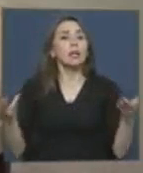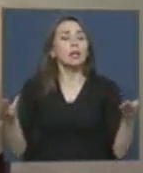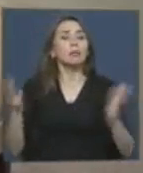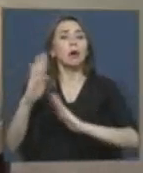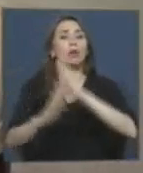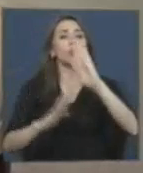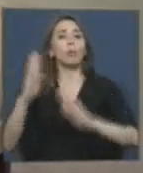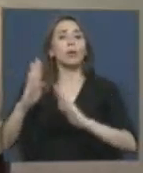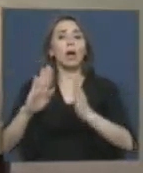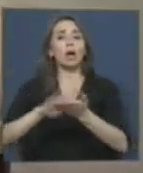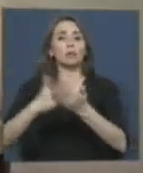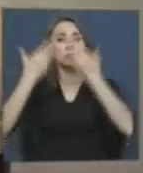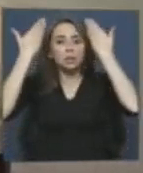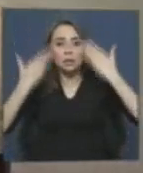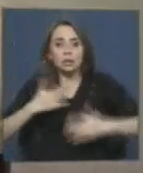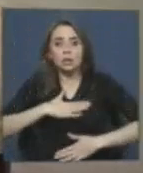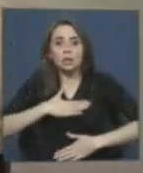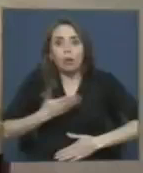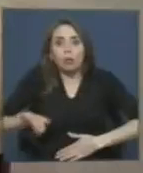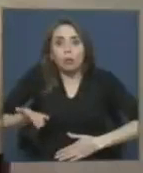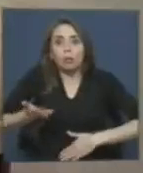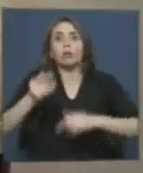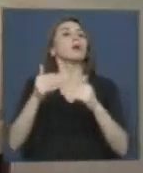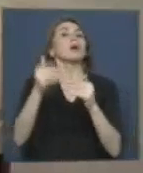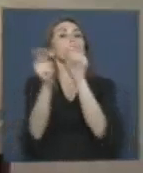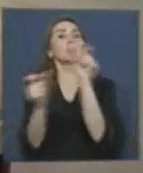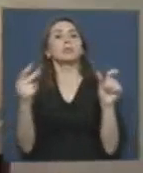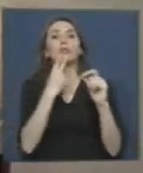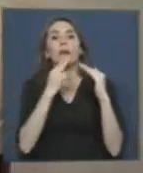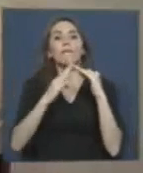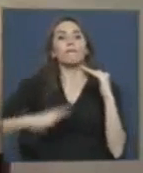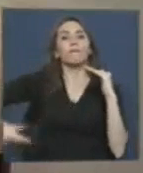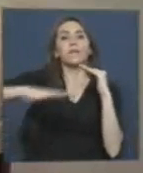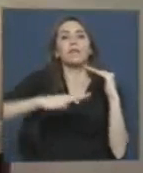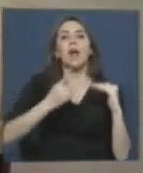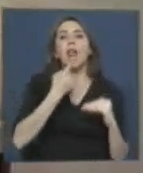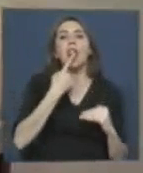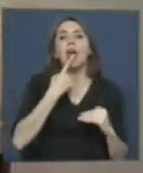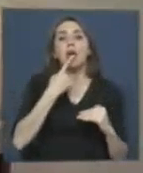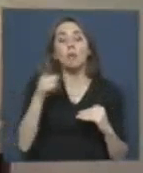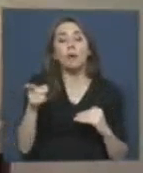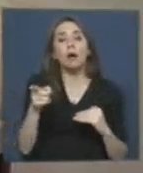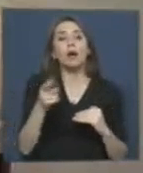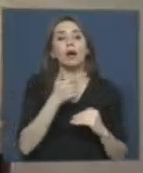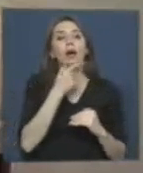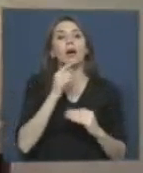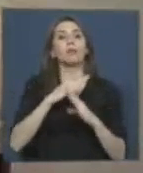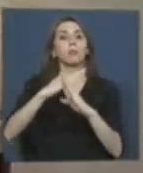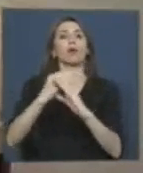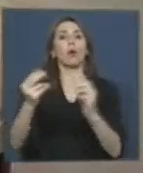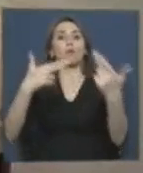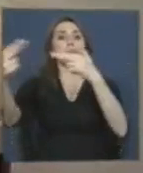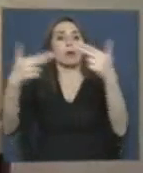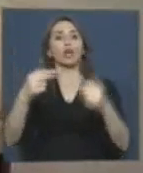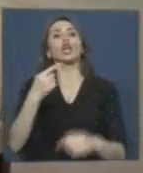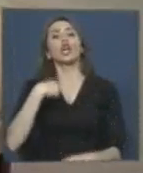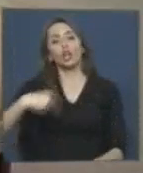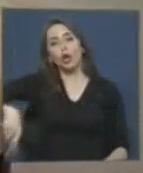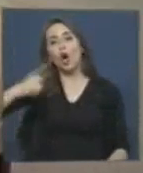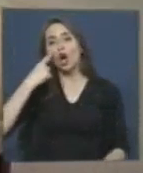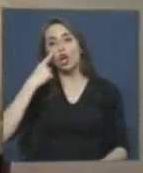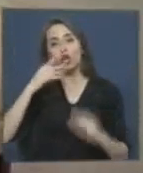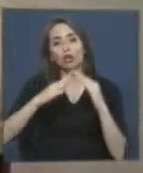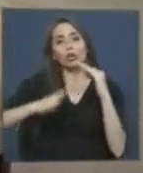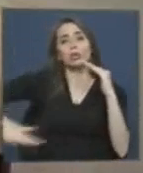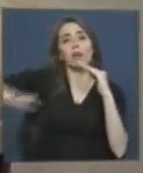la integridad de los vecinos y vecinas de la lengua e impedir que esto ocurra la verdad es que conocemos el barrio es un